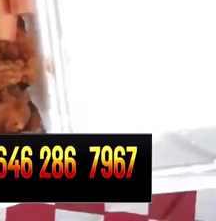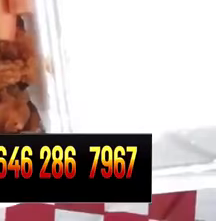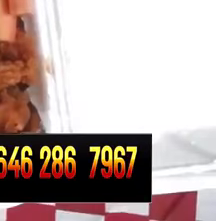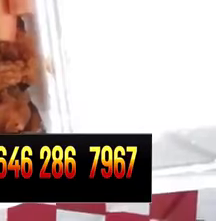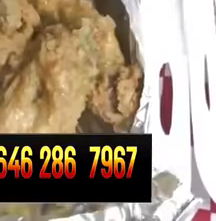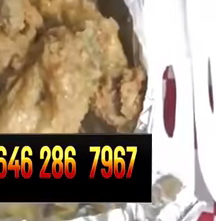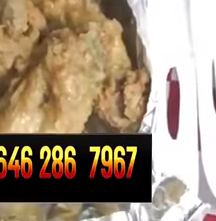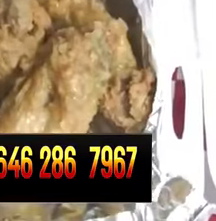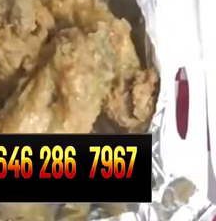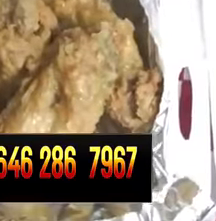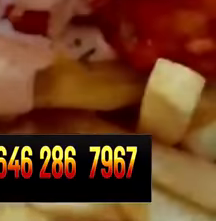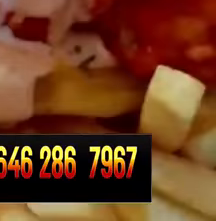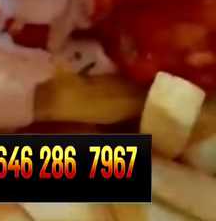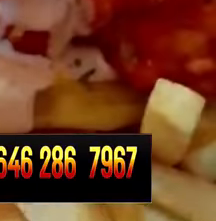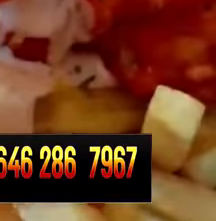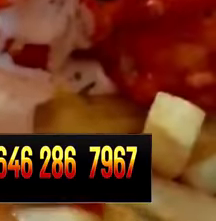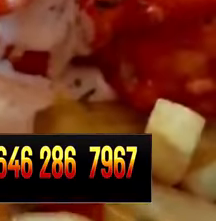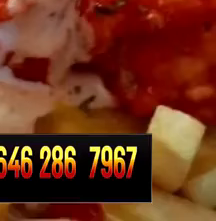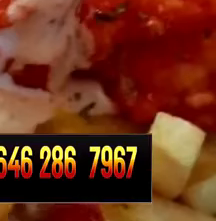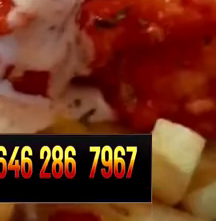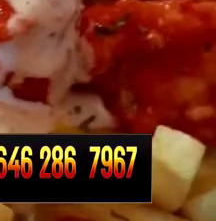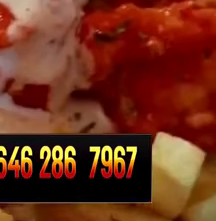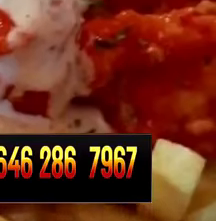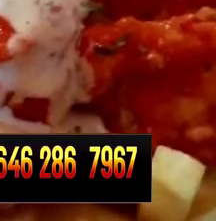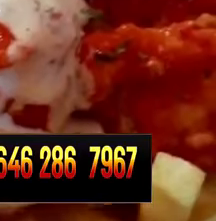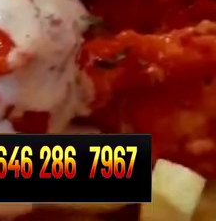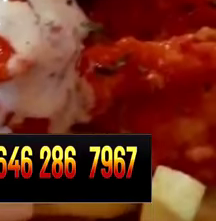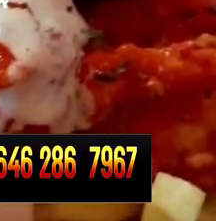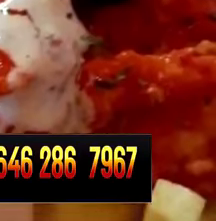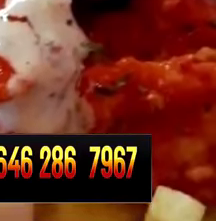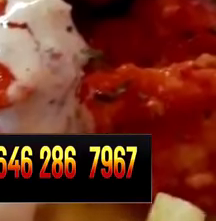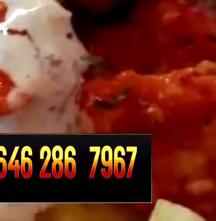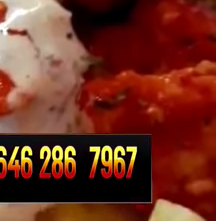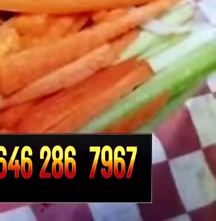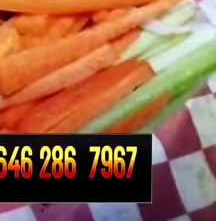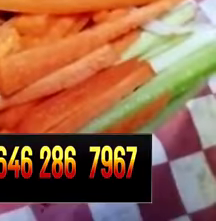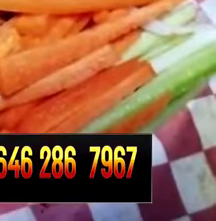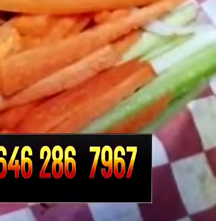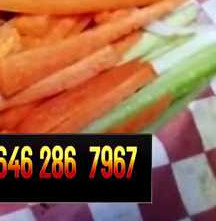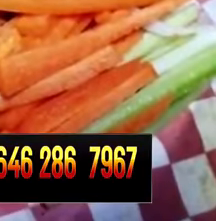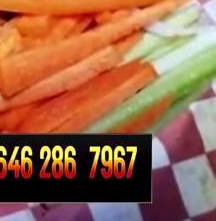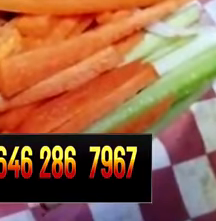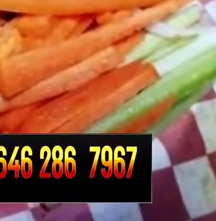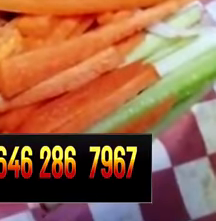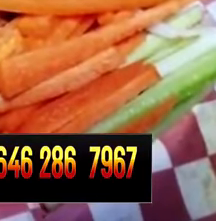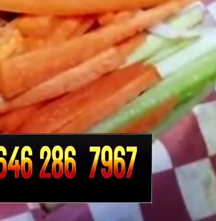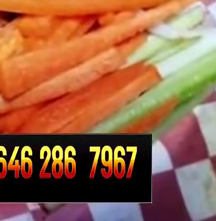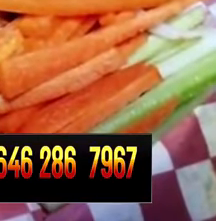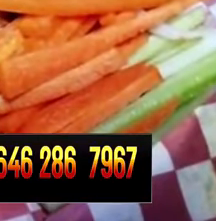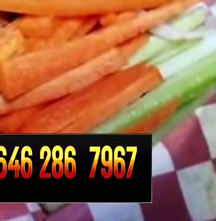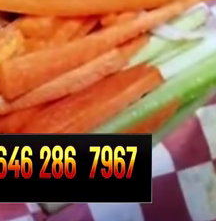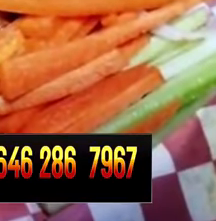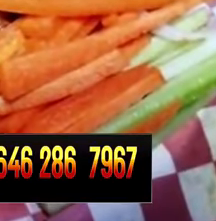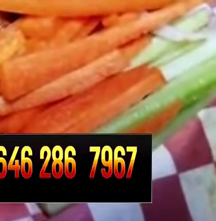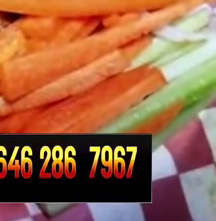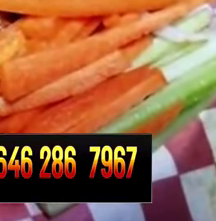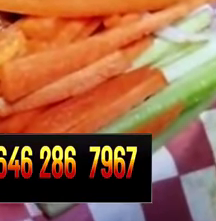de alitas, la orden a un superprecio de 99 pesos. 11 salsas a escoger. Llámanos al